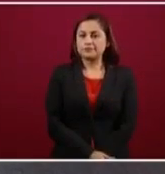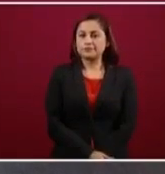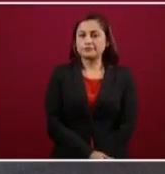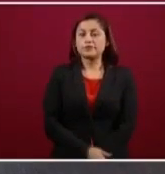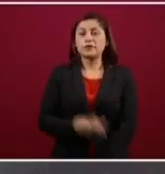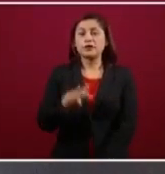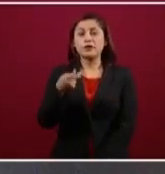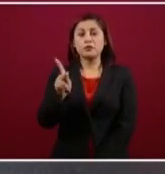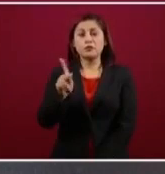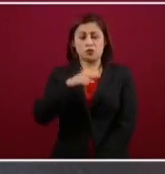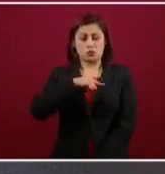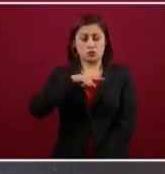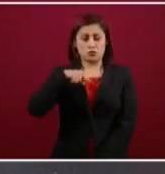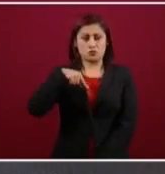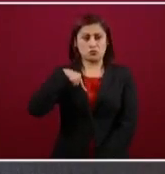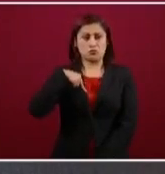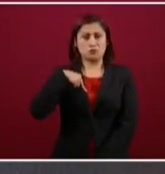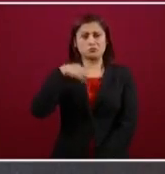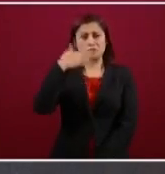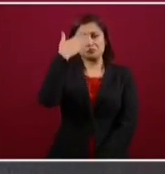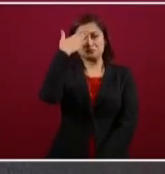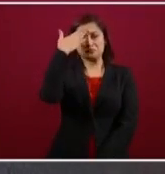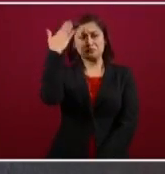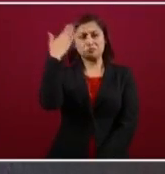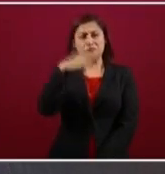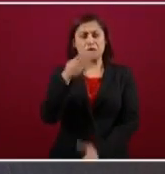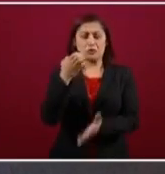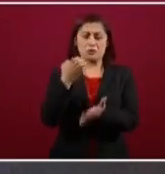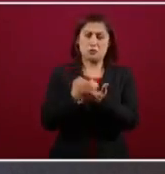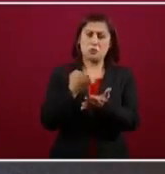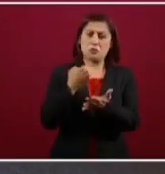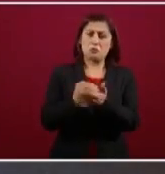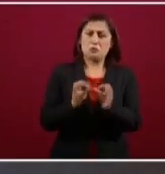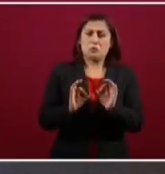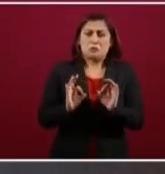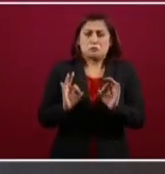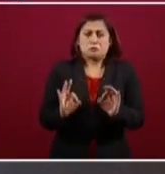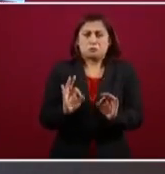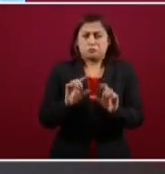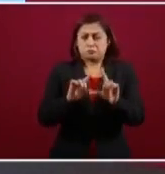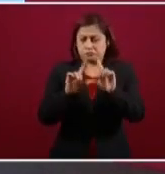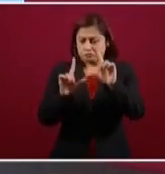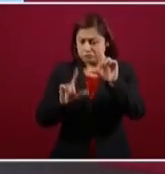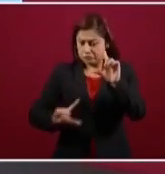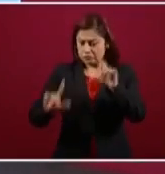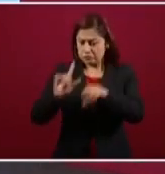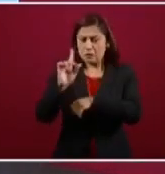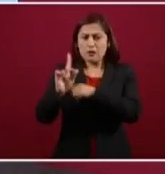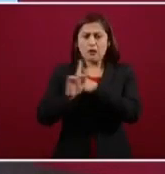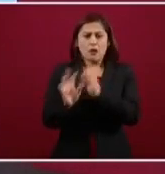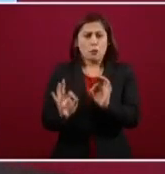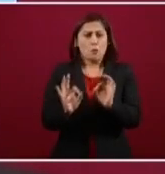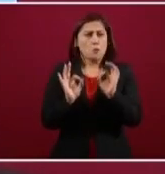sabemos que va muy bien la economía, que está bien el país.